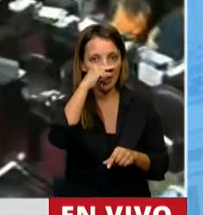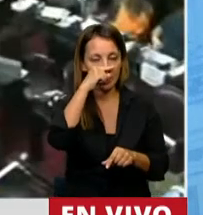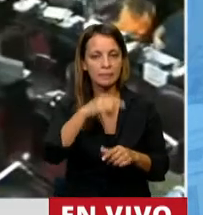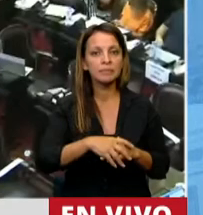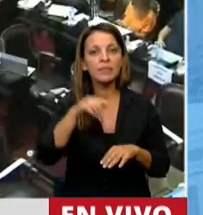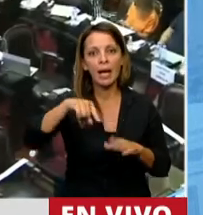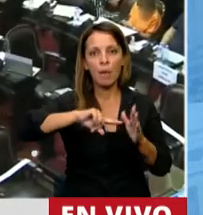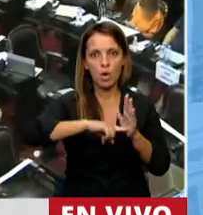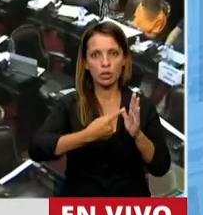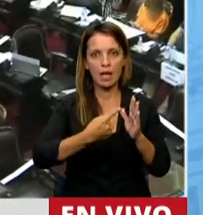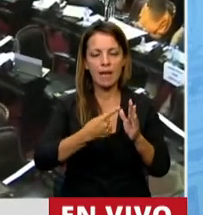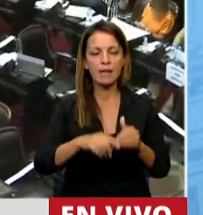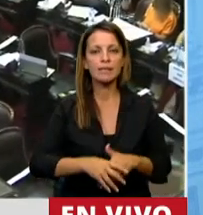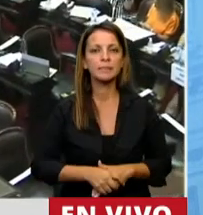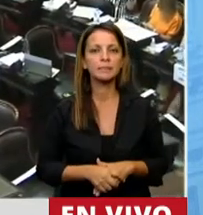acá de Buenos Aires,